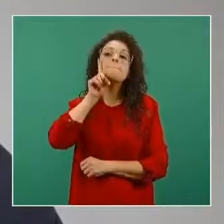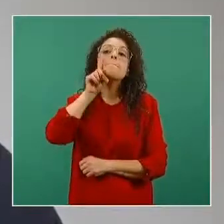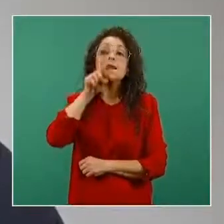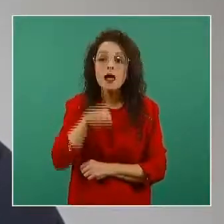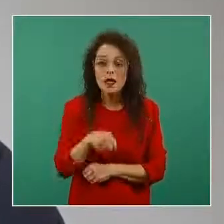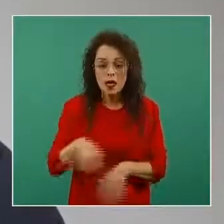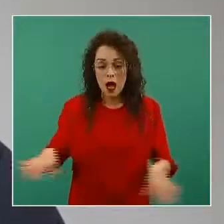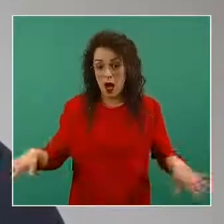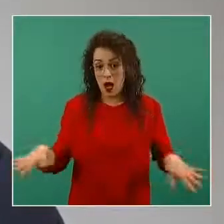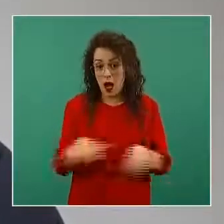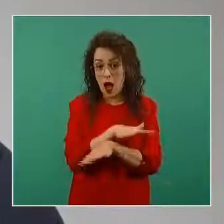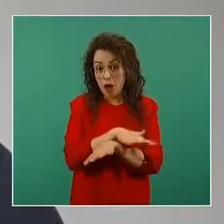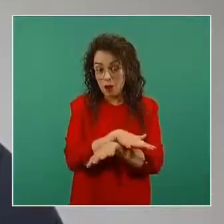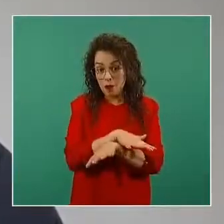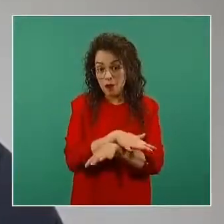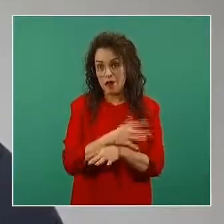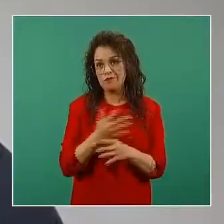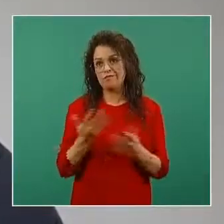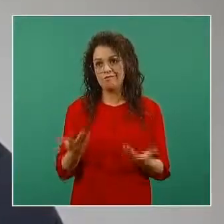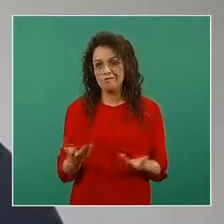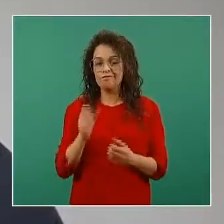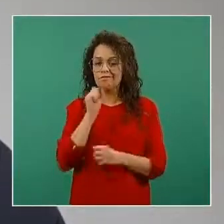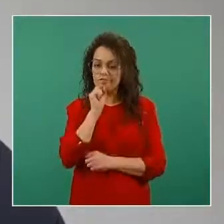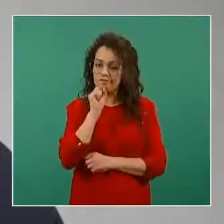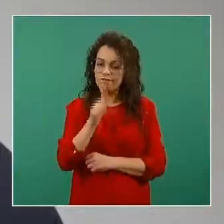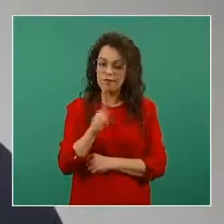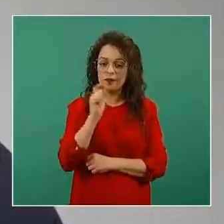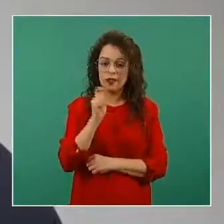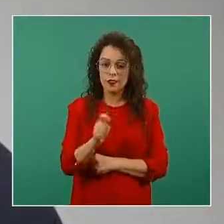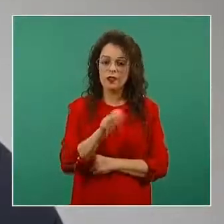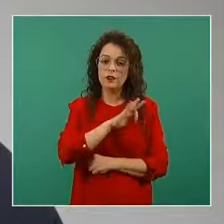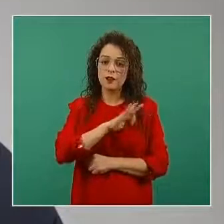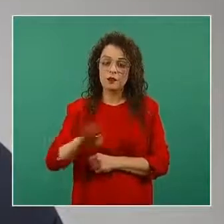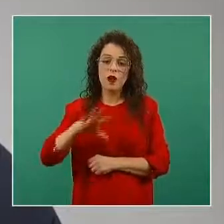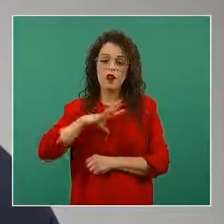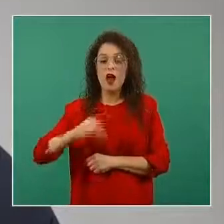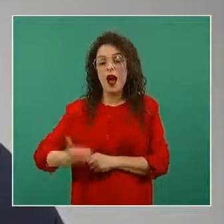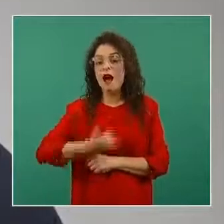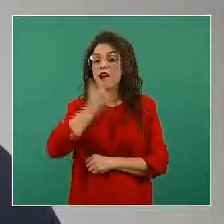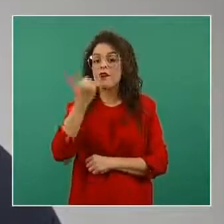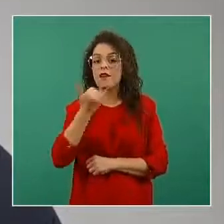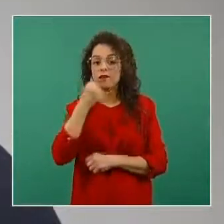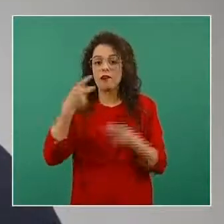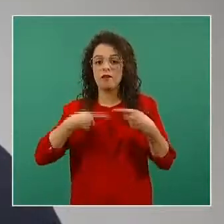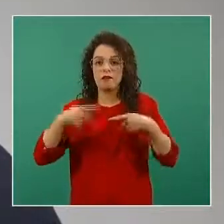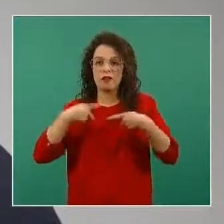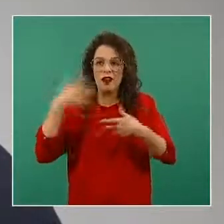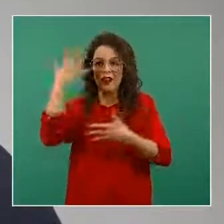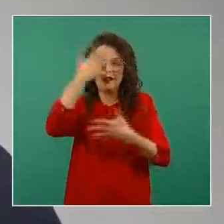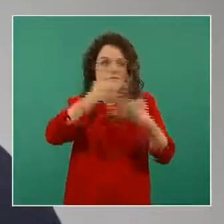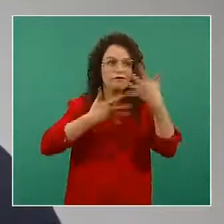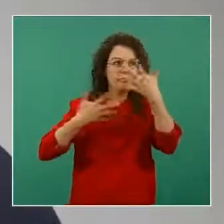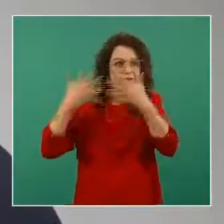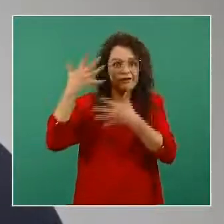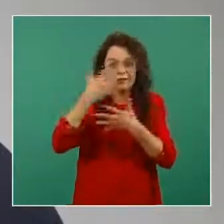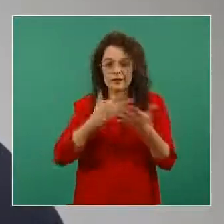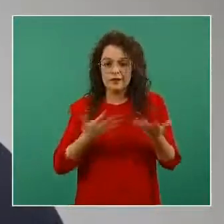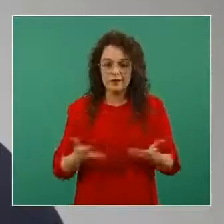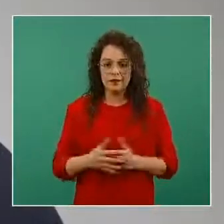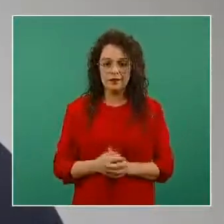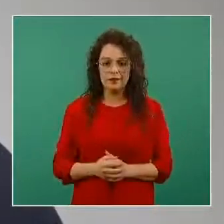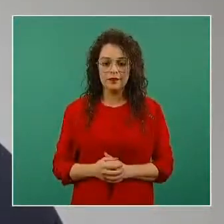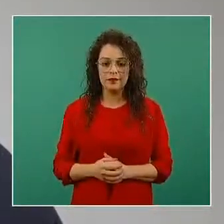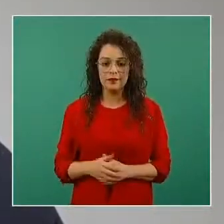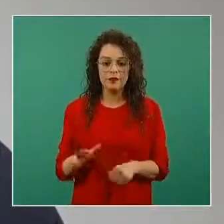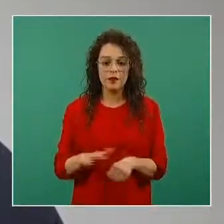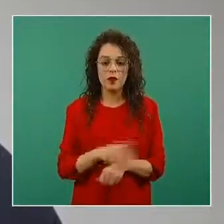pudiéramos generar obviamente también equivocaciones en la población, en el sentido que pudiéramos estar